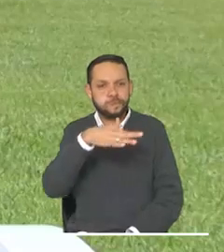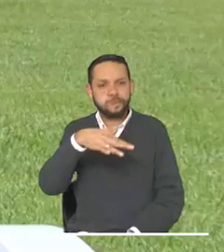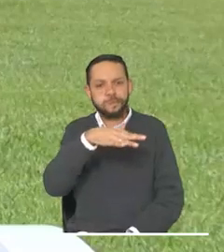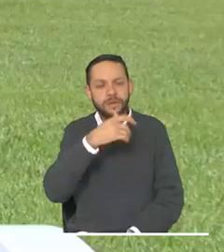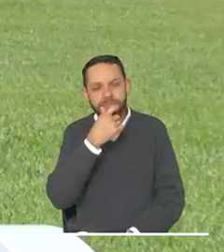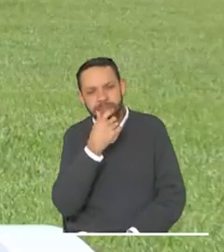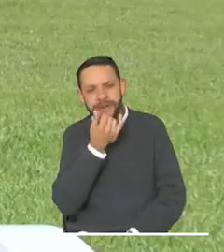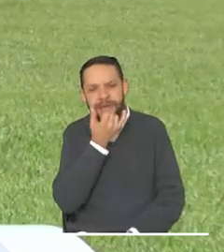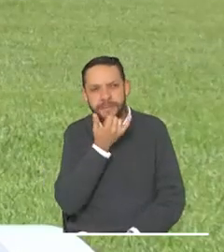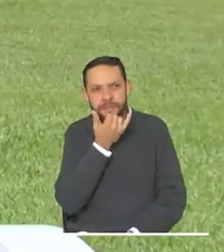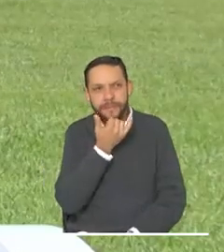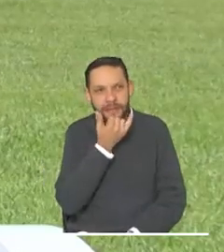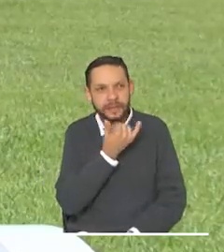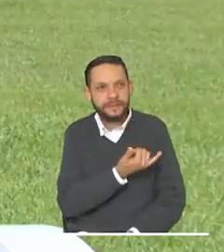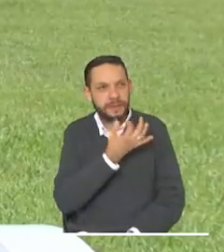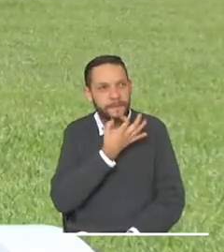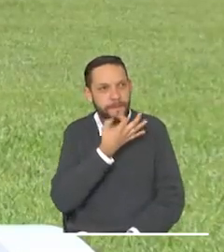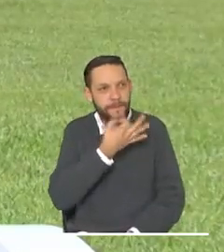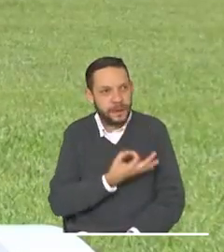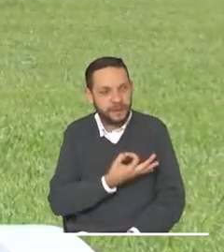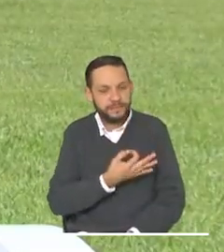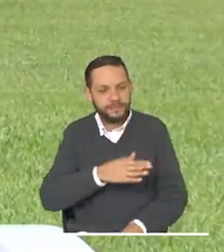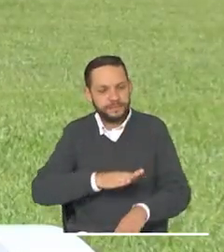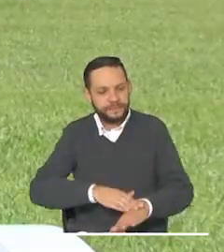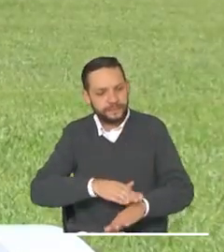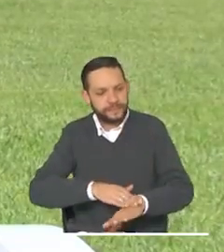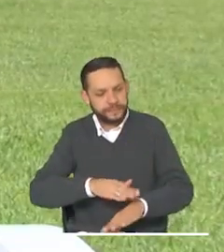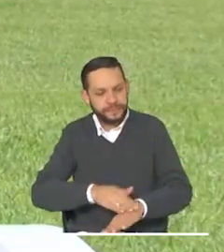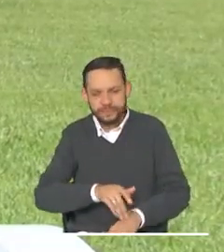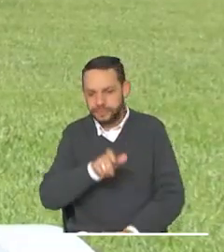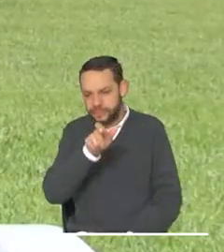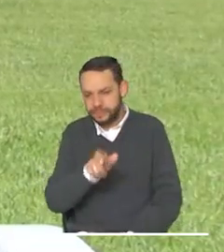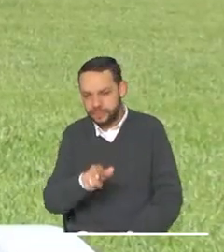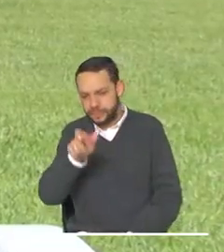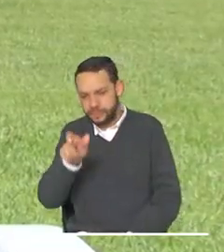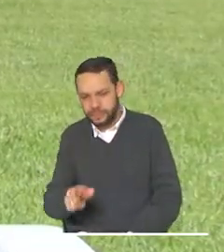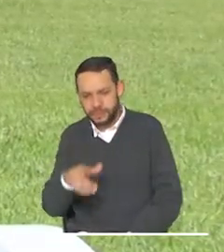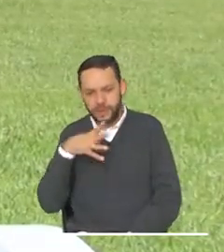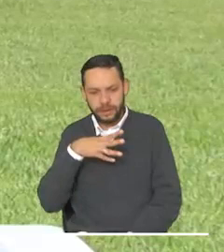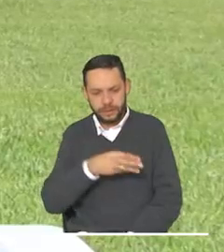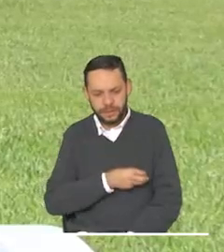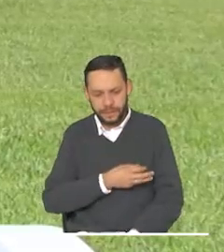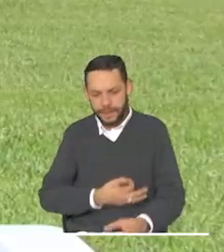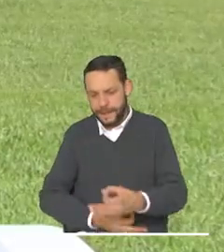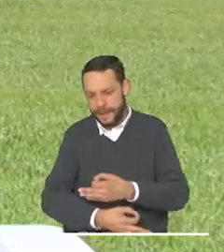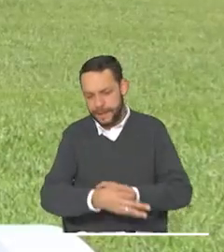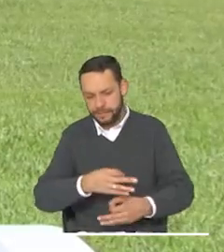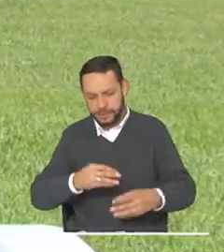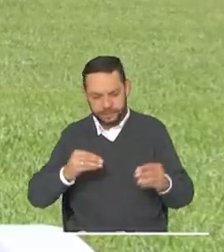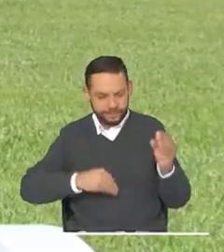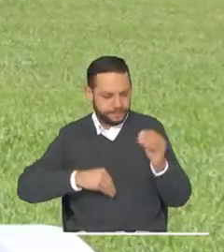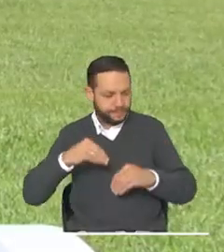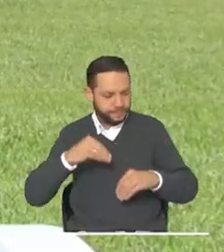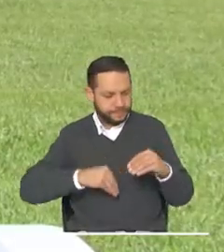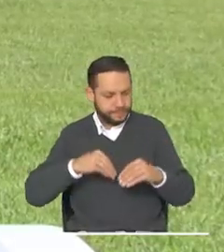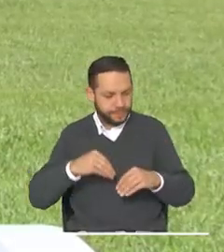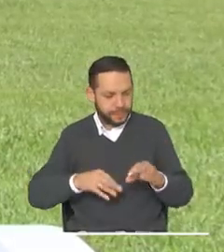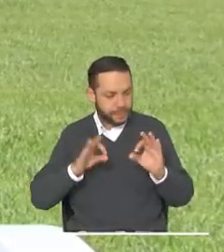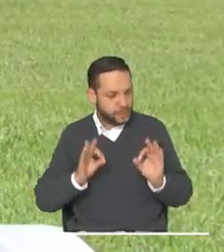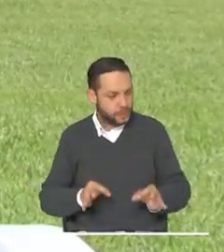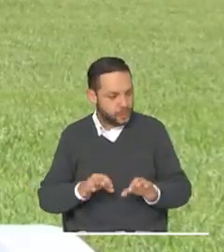en sí misma no denota la realidad intrasíquica del sujeto y aquí en transformación nos encontramos con que definitivamente